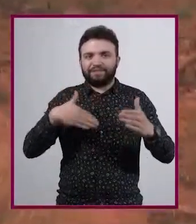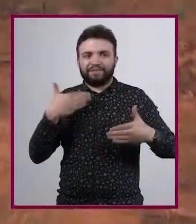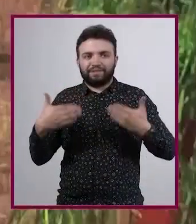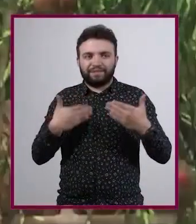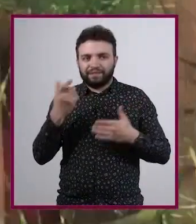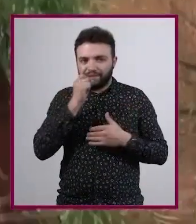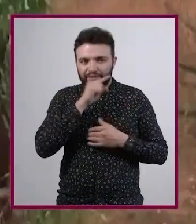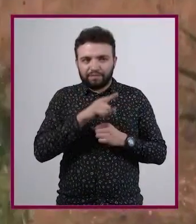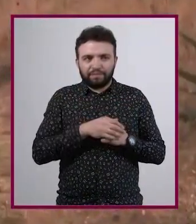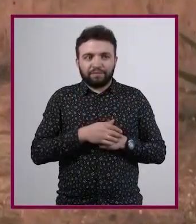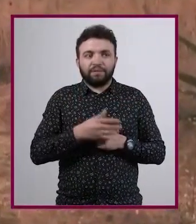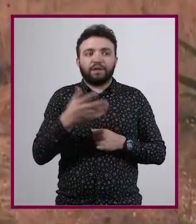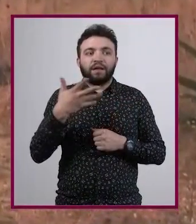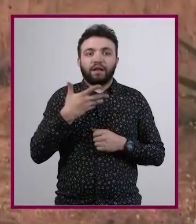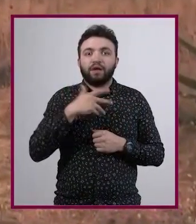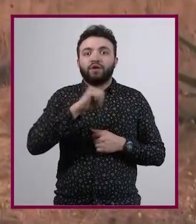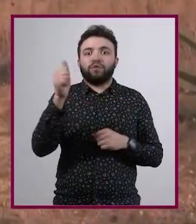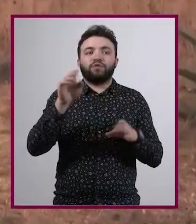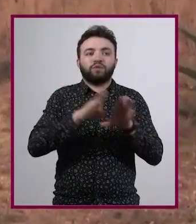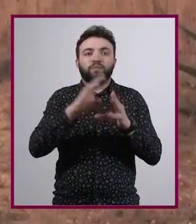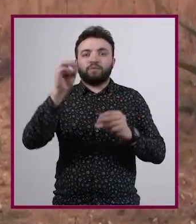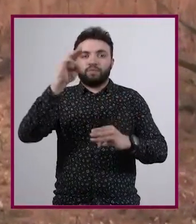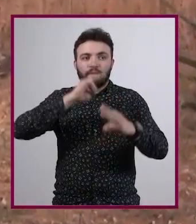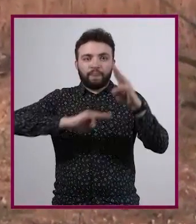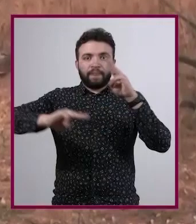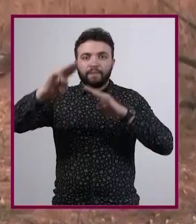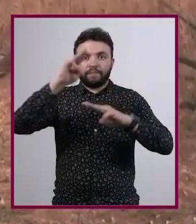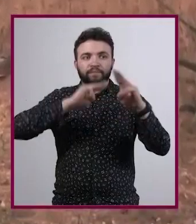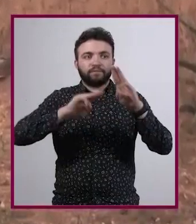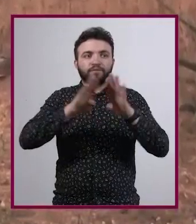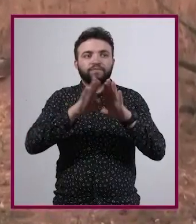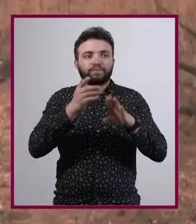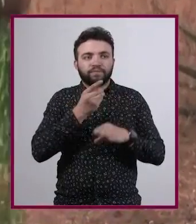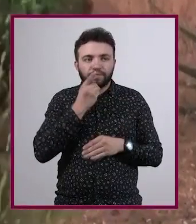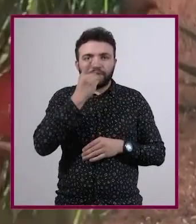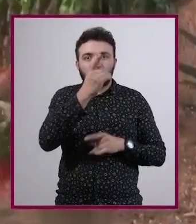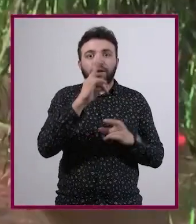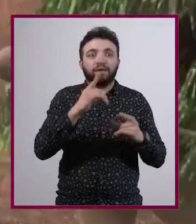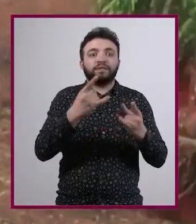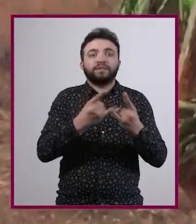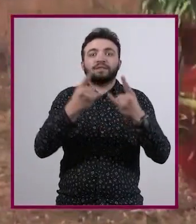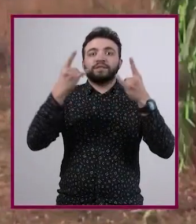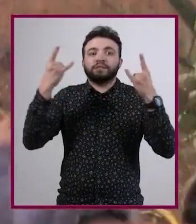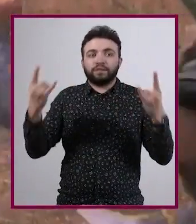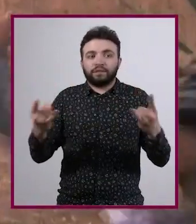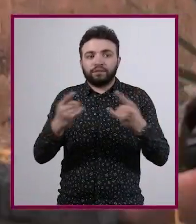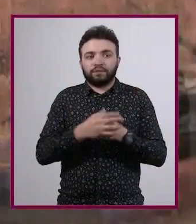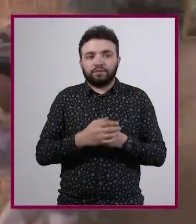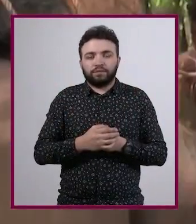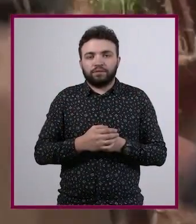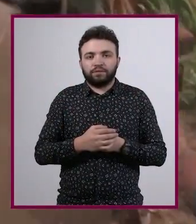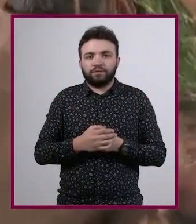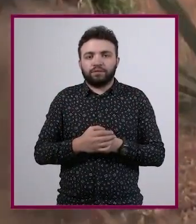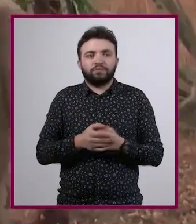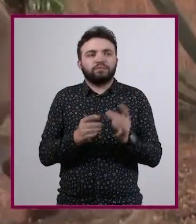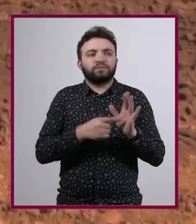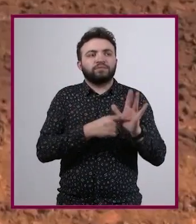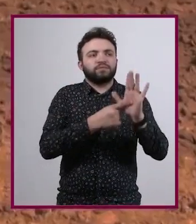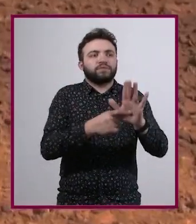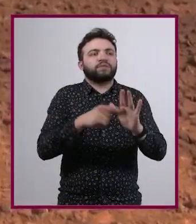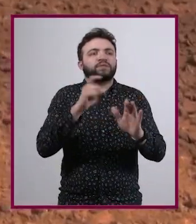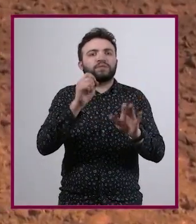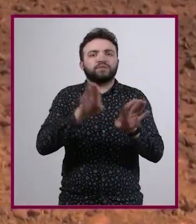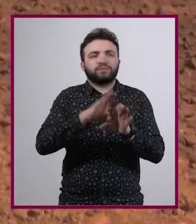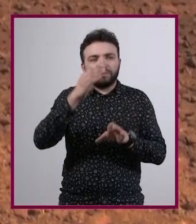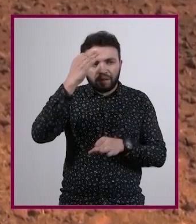celebración, y hay un cerro que cuenta la historia y de algún modo sobrepone el tiempo mítico